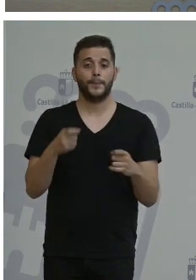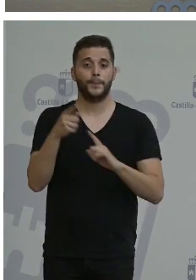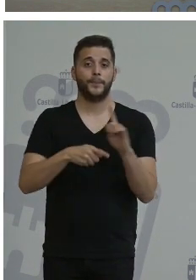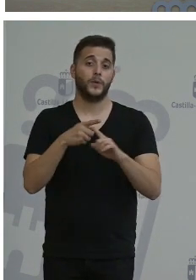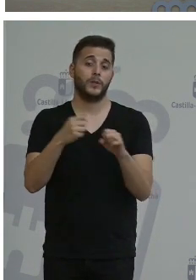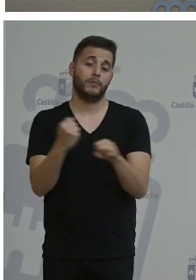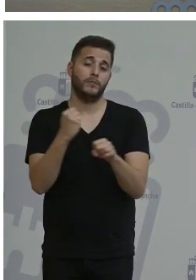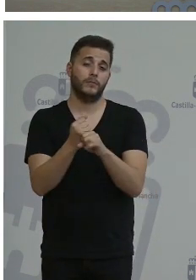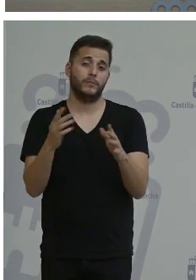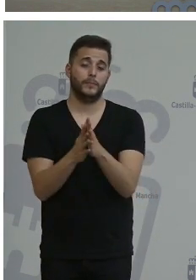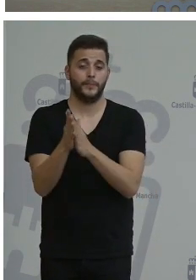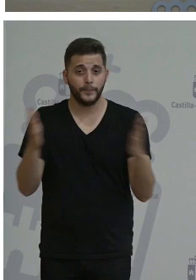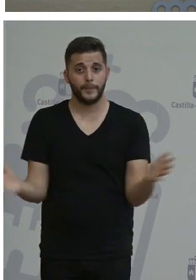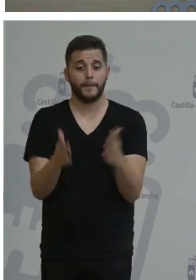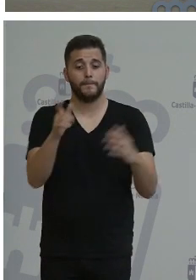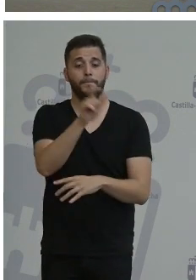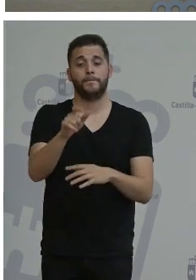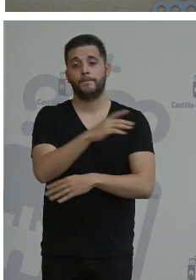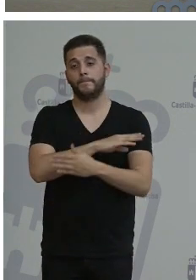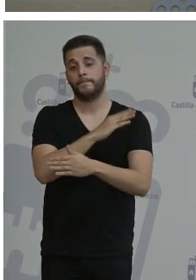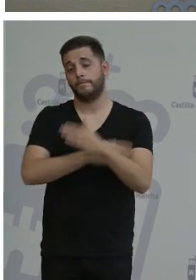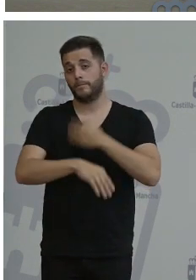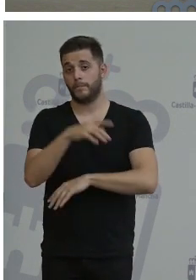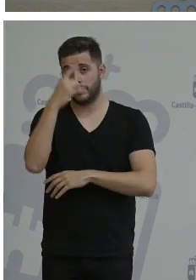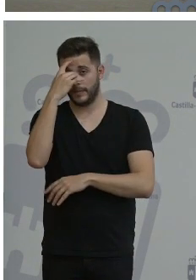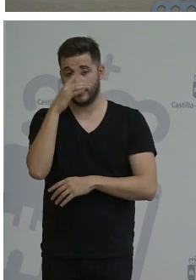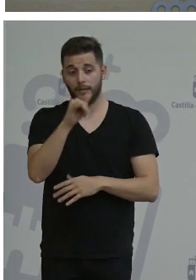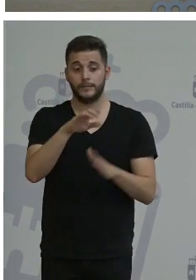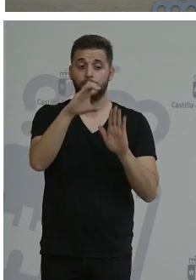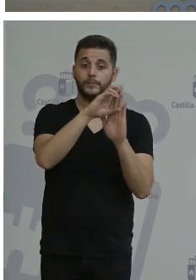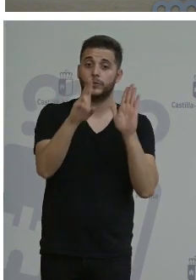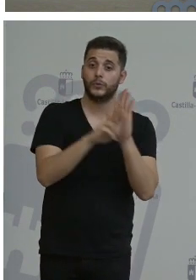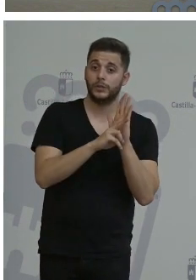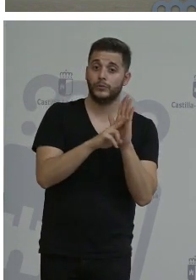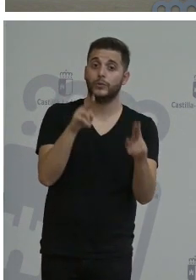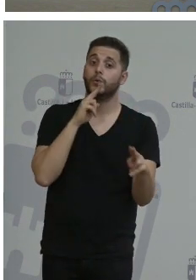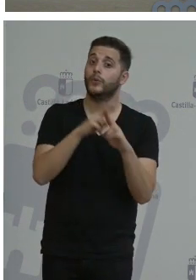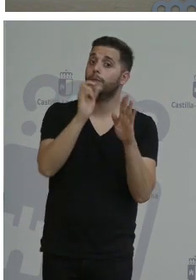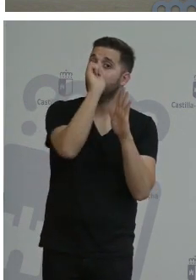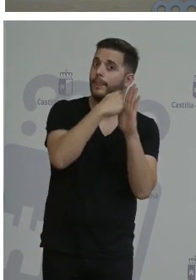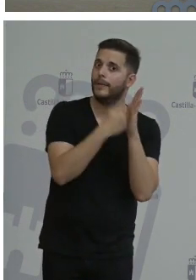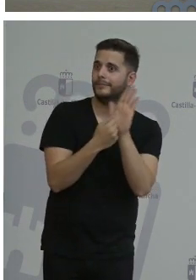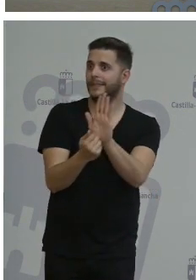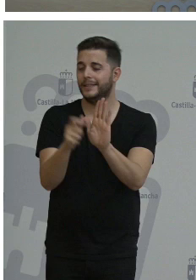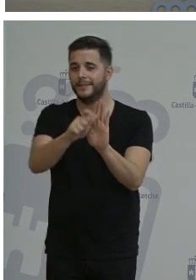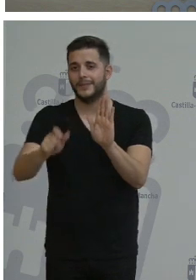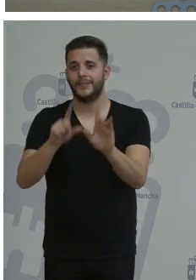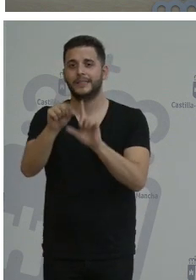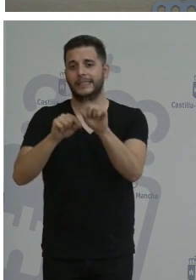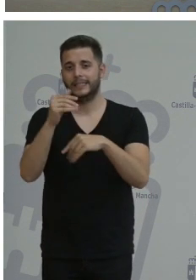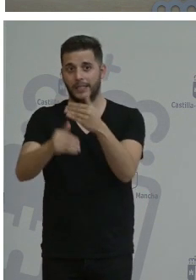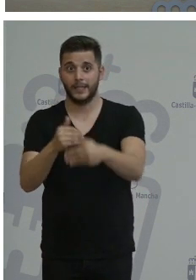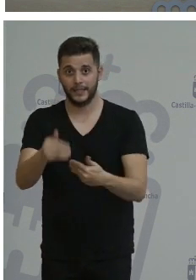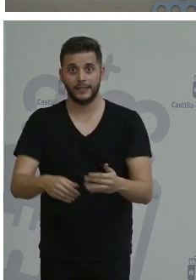empleo de las personas con discapacidad intelectual y enseñaban currículums ocultos a especialistas en selección de personal,